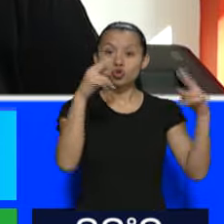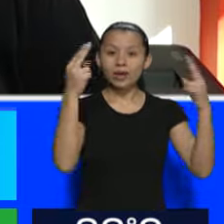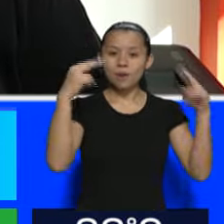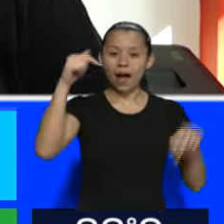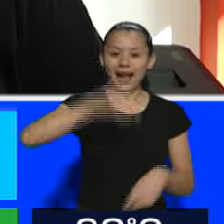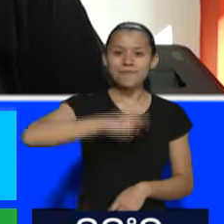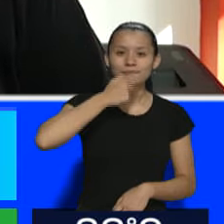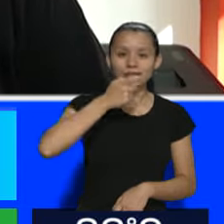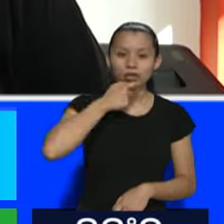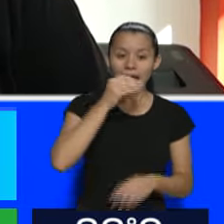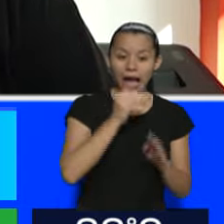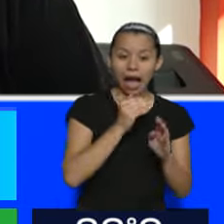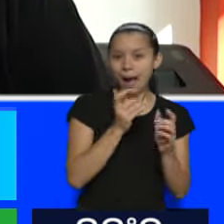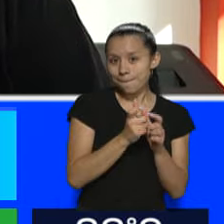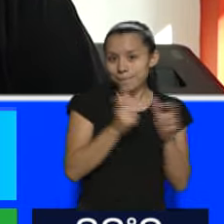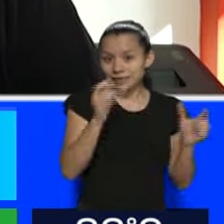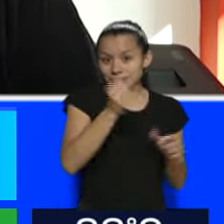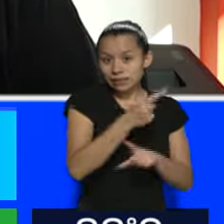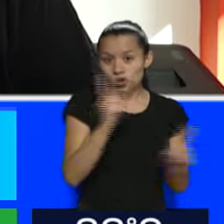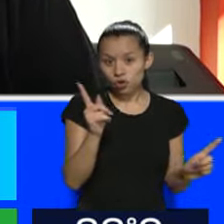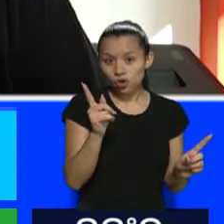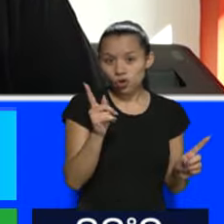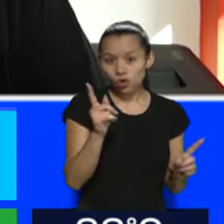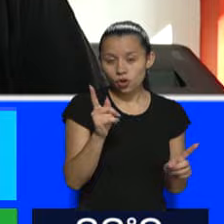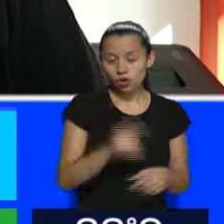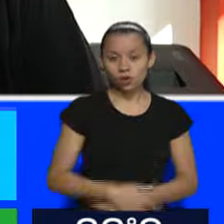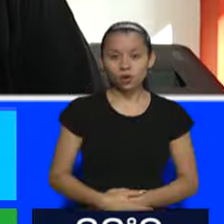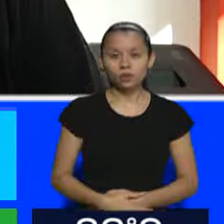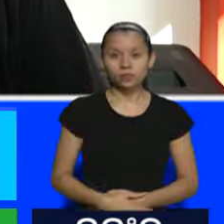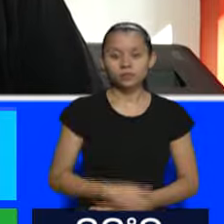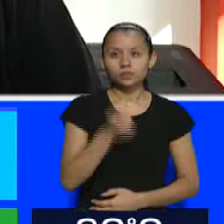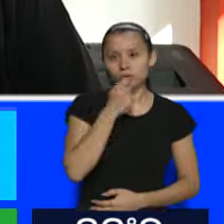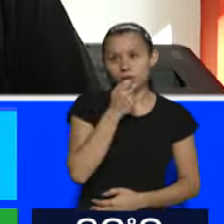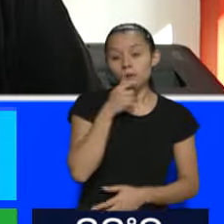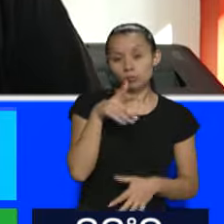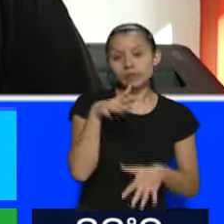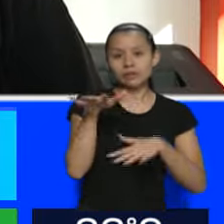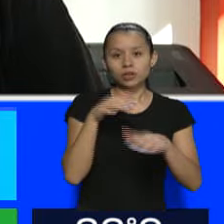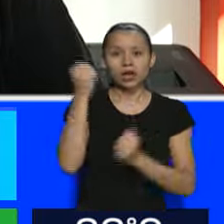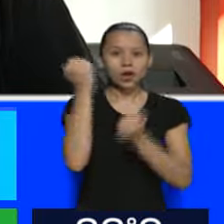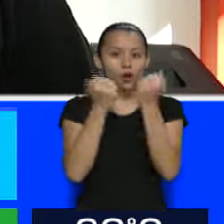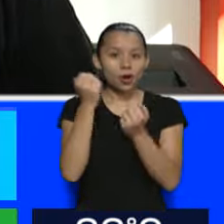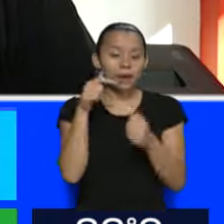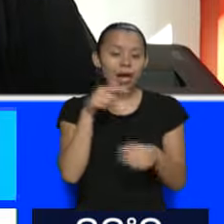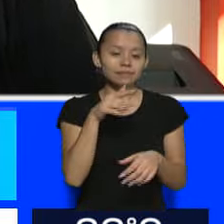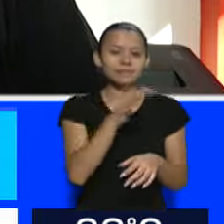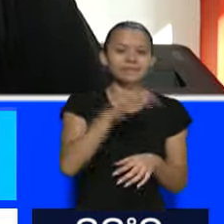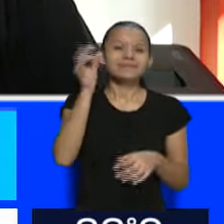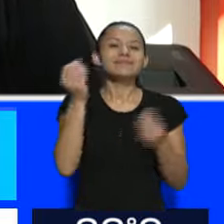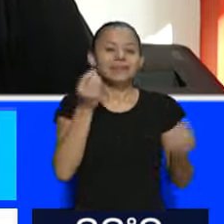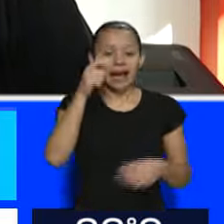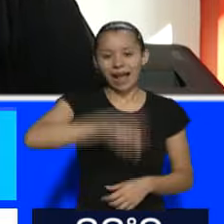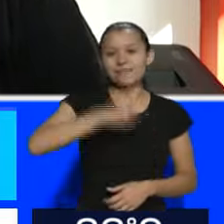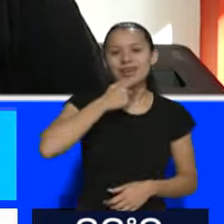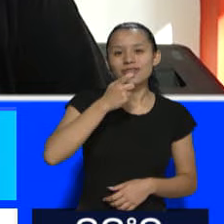hay más mendocinos que en otros años que, por una cuestión hasta a lo mejor económica, están apostando más al paseo local porque le sale más barato